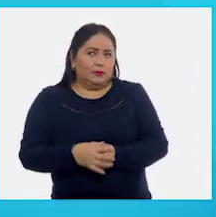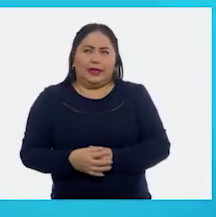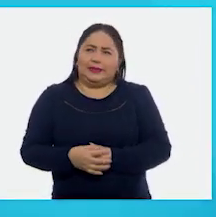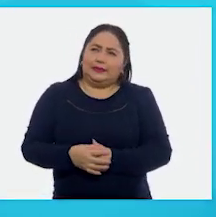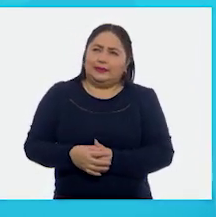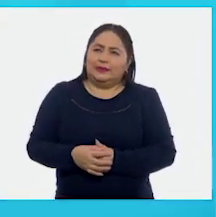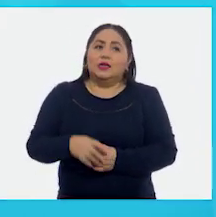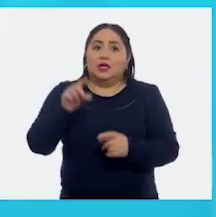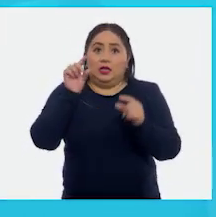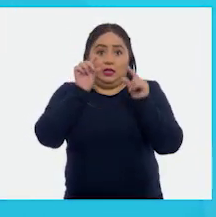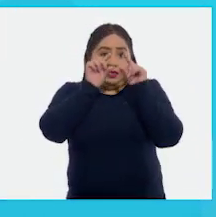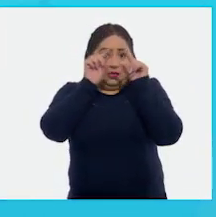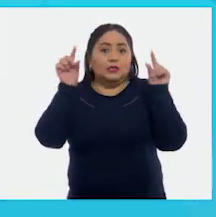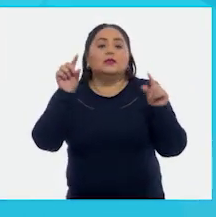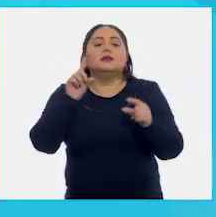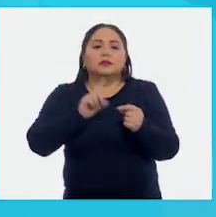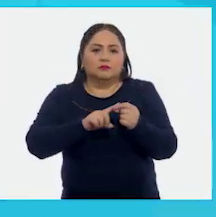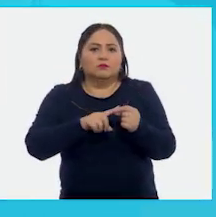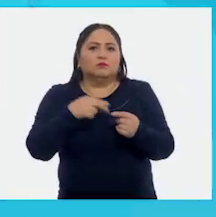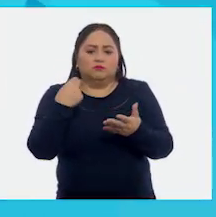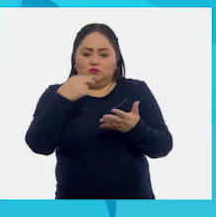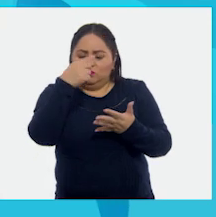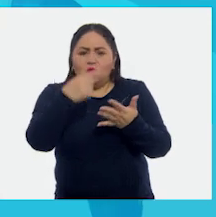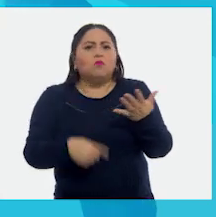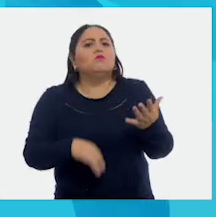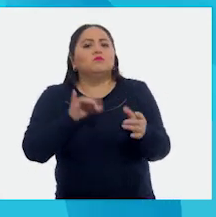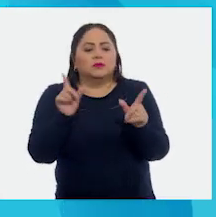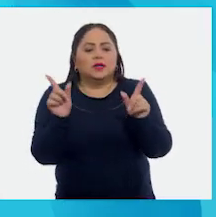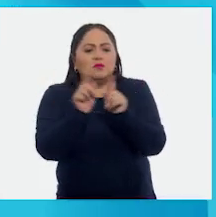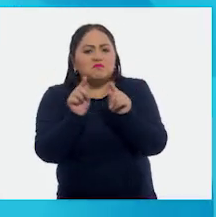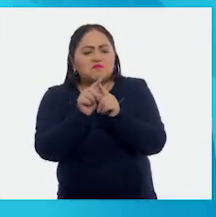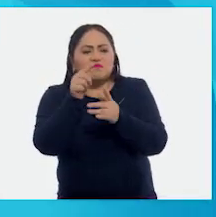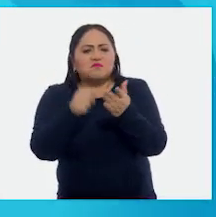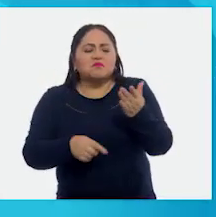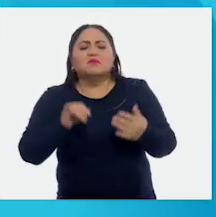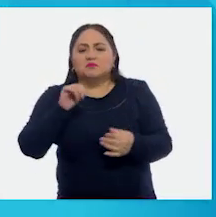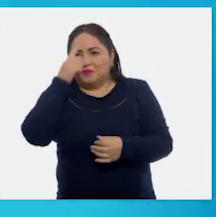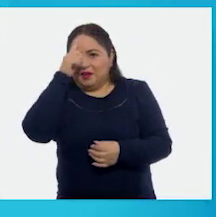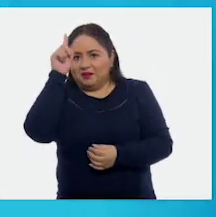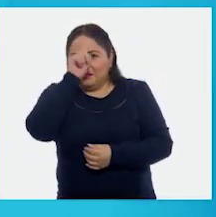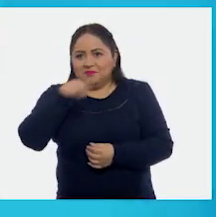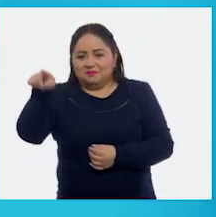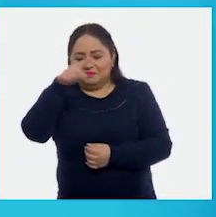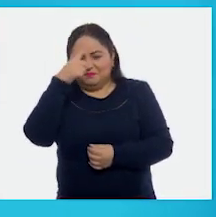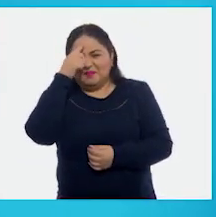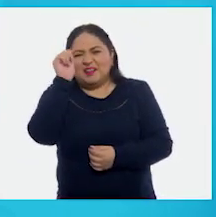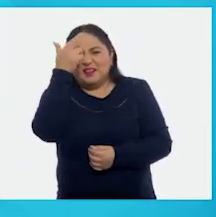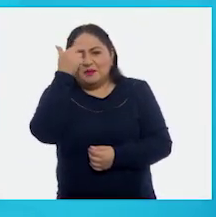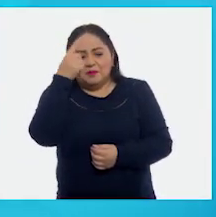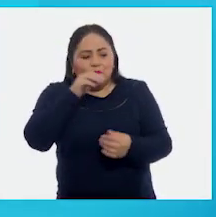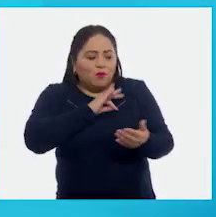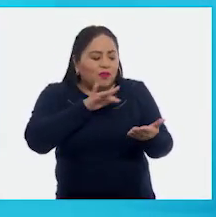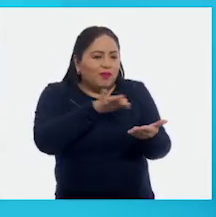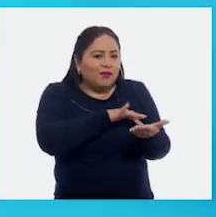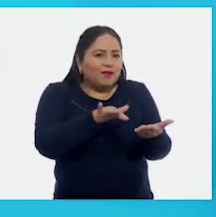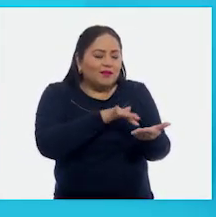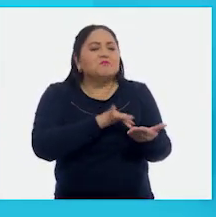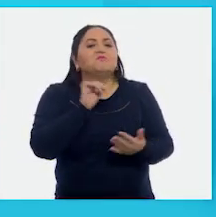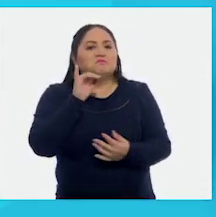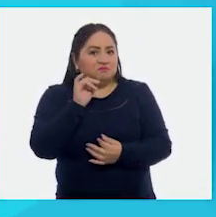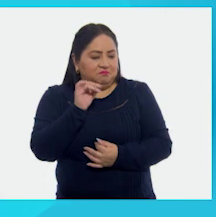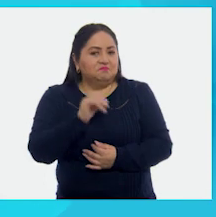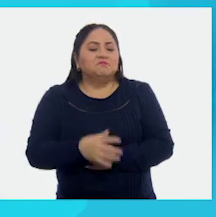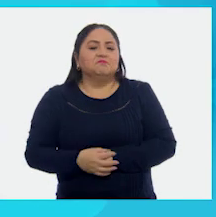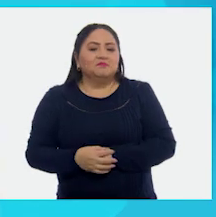¿Título? ¿Título? ¿Autor? ¿Autor? ¿Resumen? Y una razón para hacer la lectura.